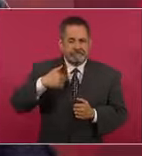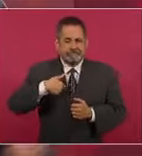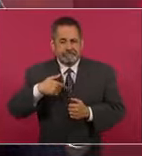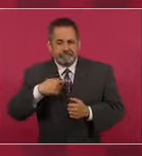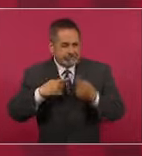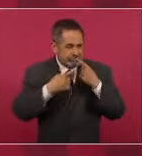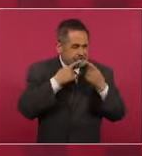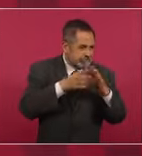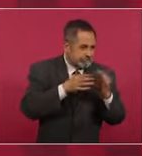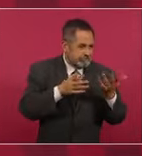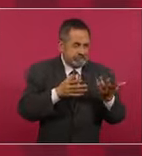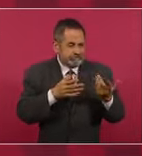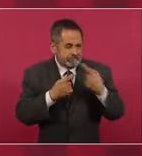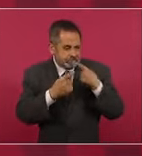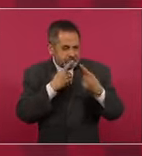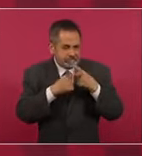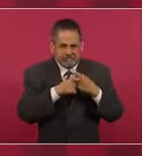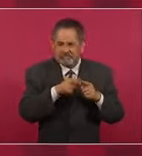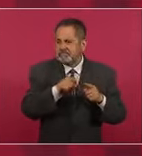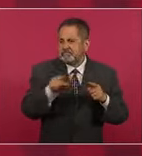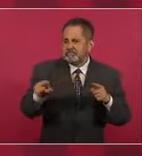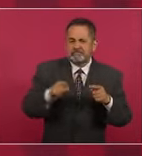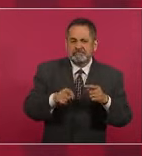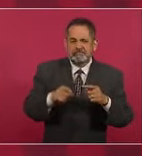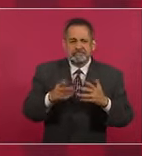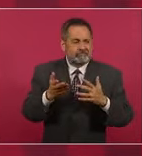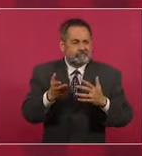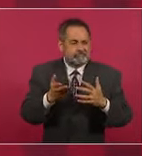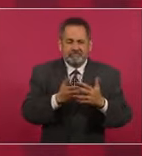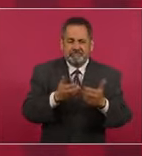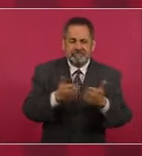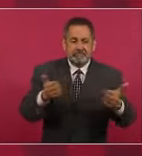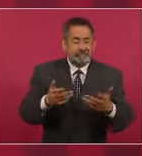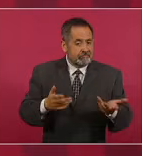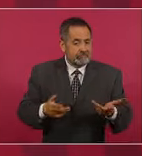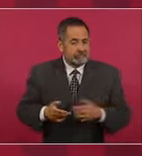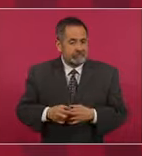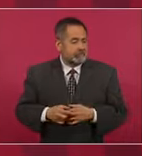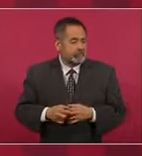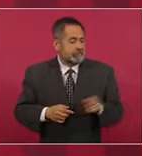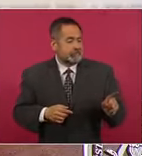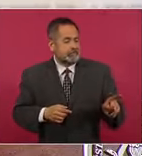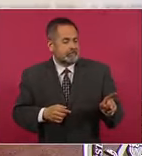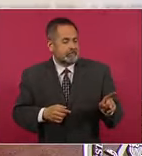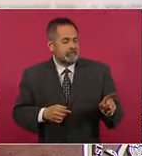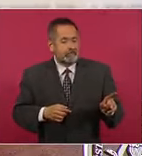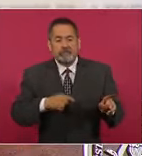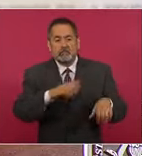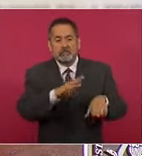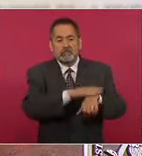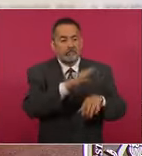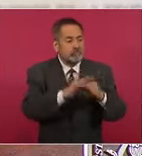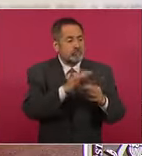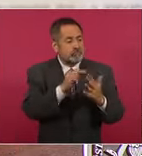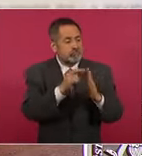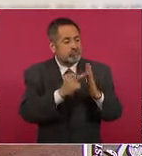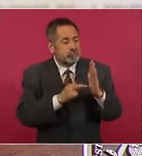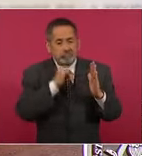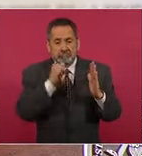los opositores, se le autorizaba la candidatura, aunque no cumpliera con los